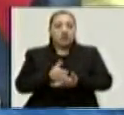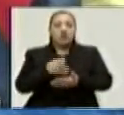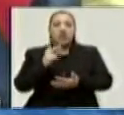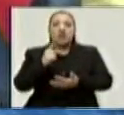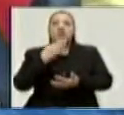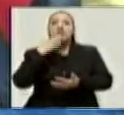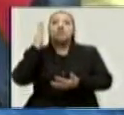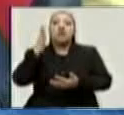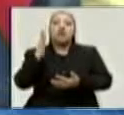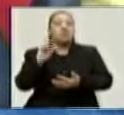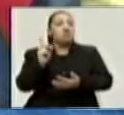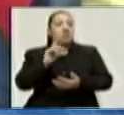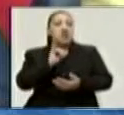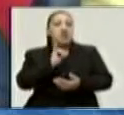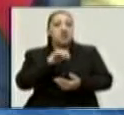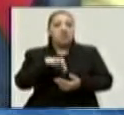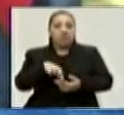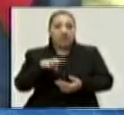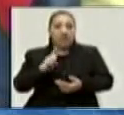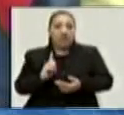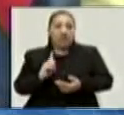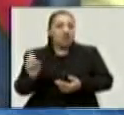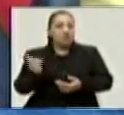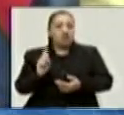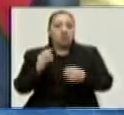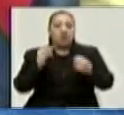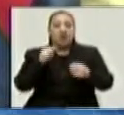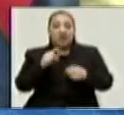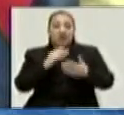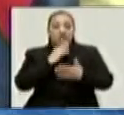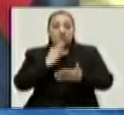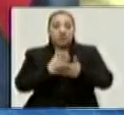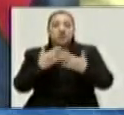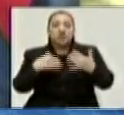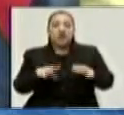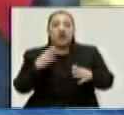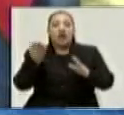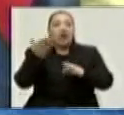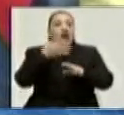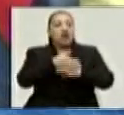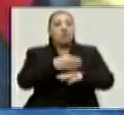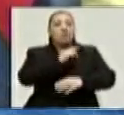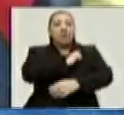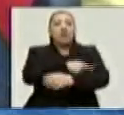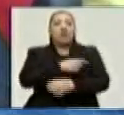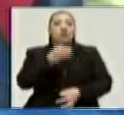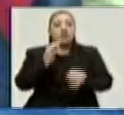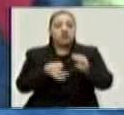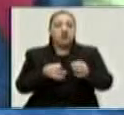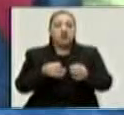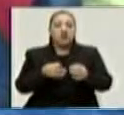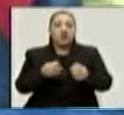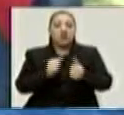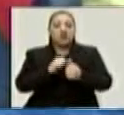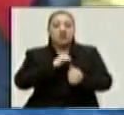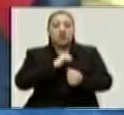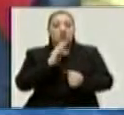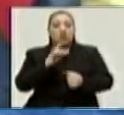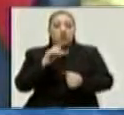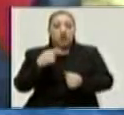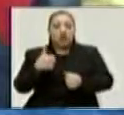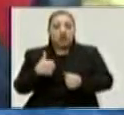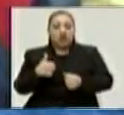de el Instituto Peruano del Deporte, porque hoy día esta situación se encuentra en el Poder Judicial, la discusión de si el señor Manuel